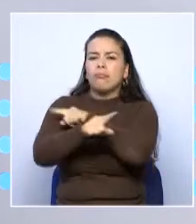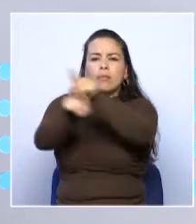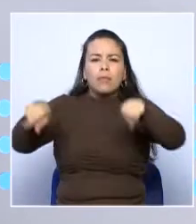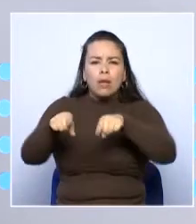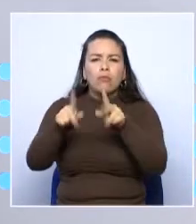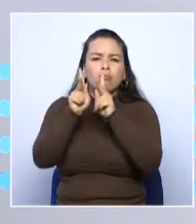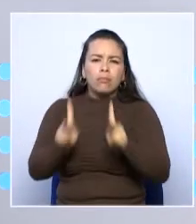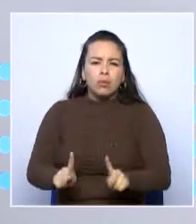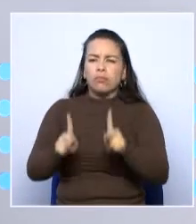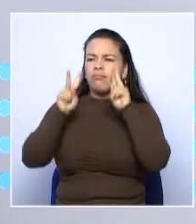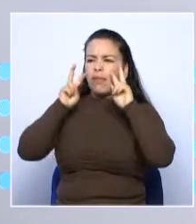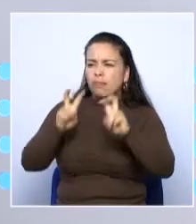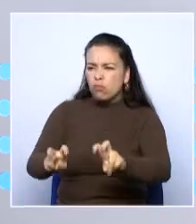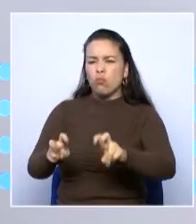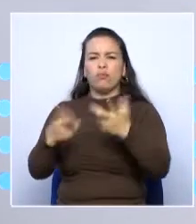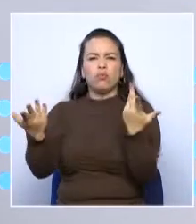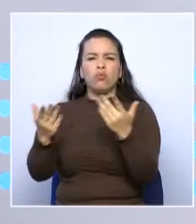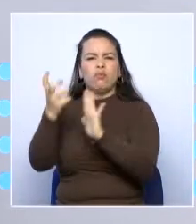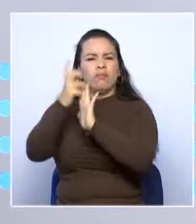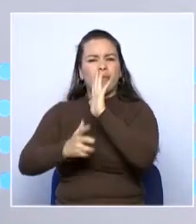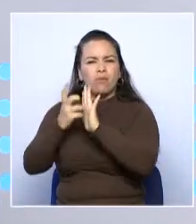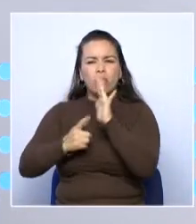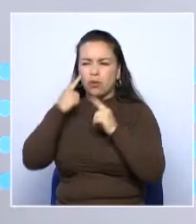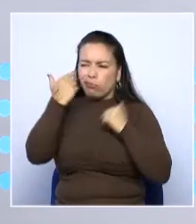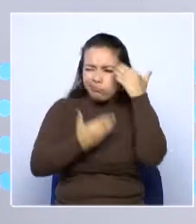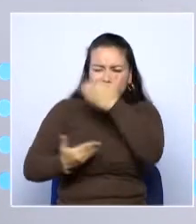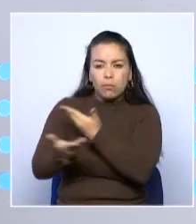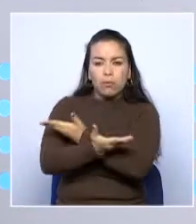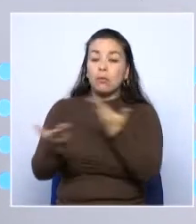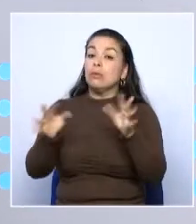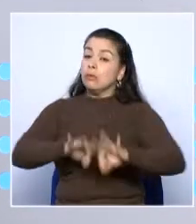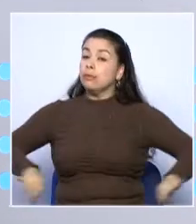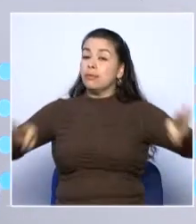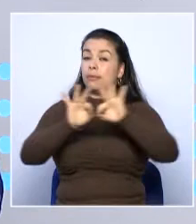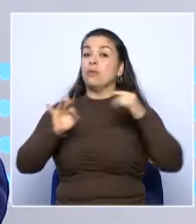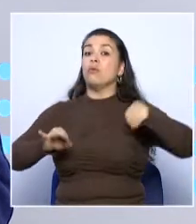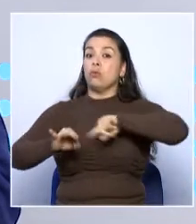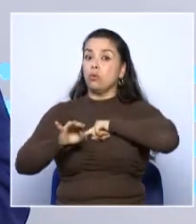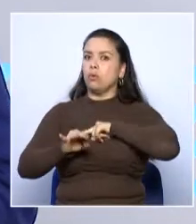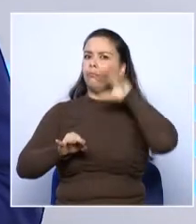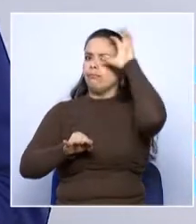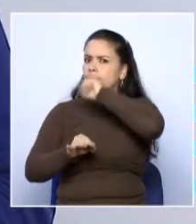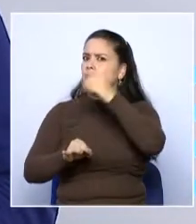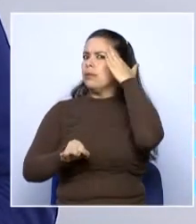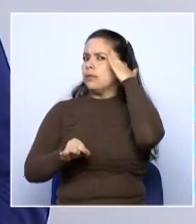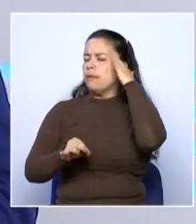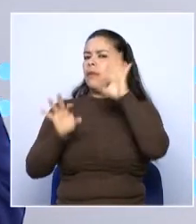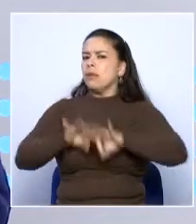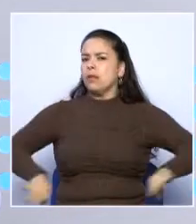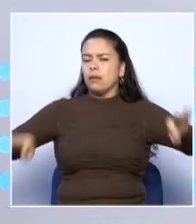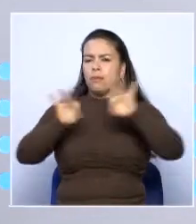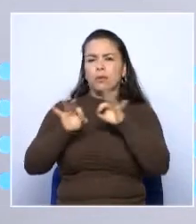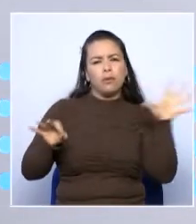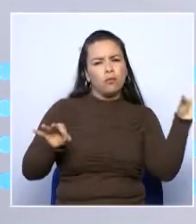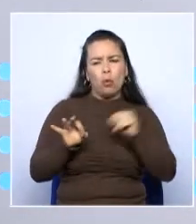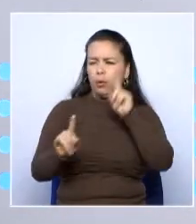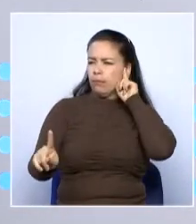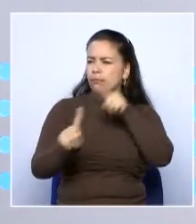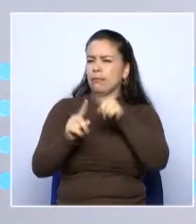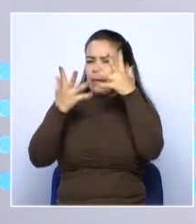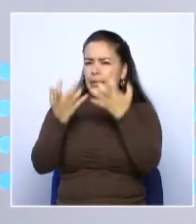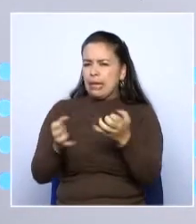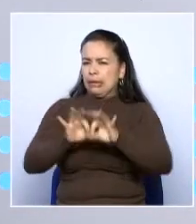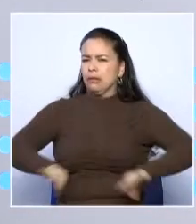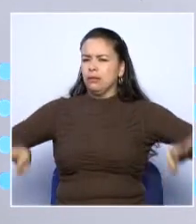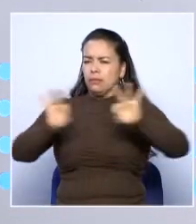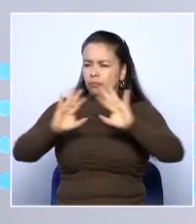de estudio, de diagnóstico, y definitivamente para nosotros la ecografía es un método supremamente